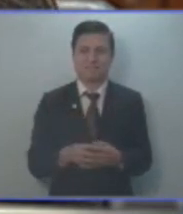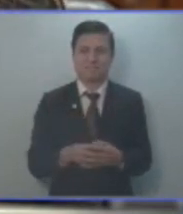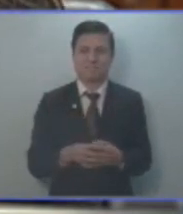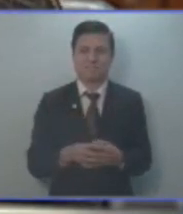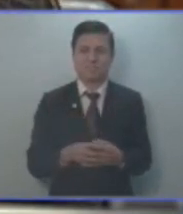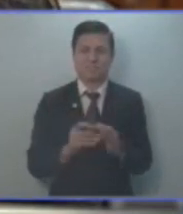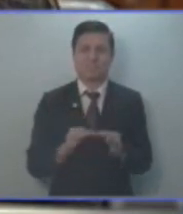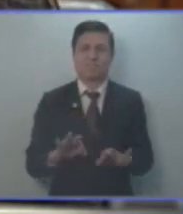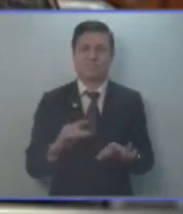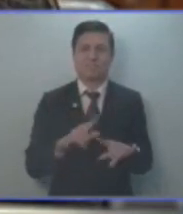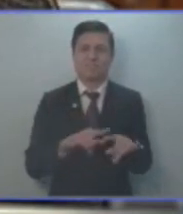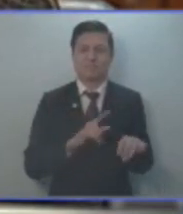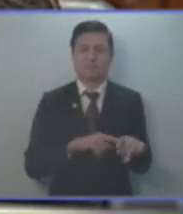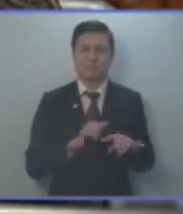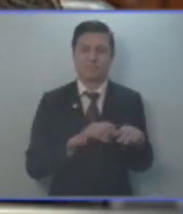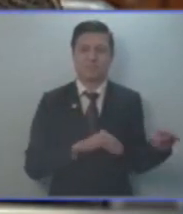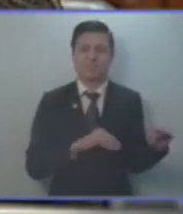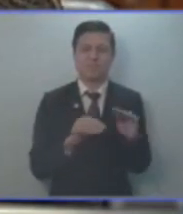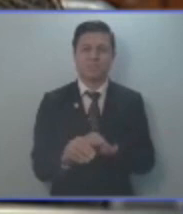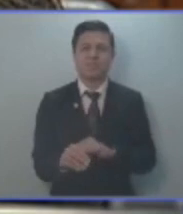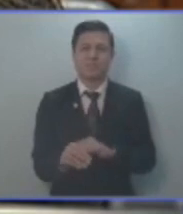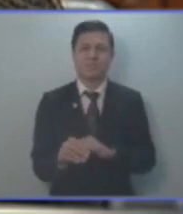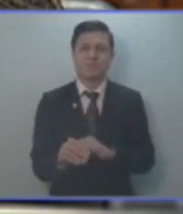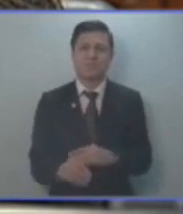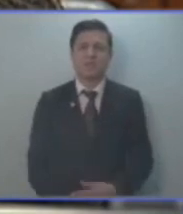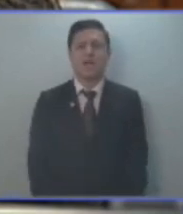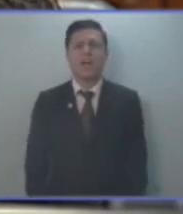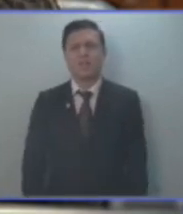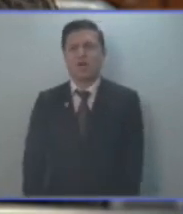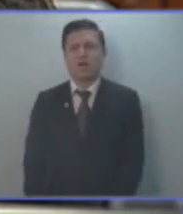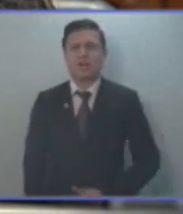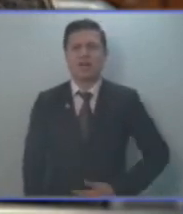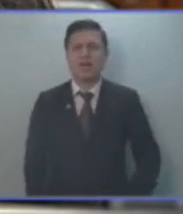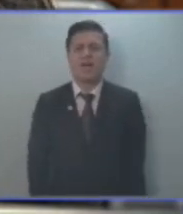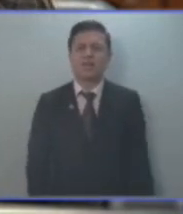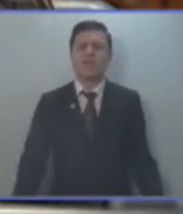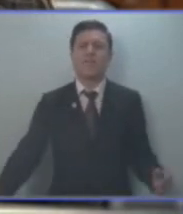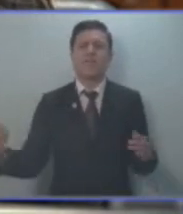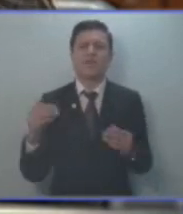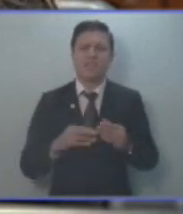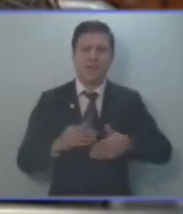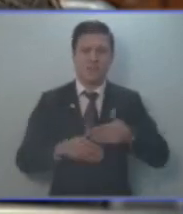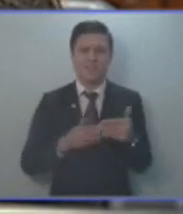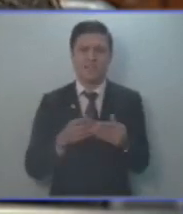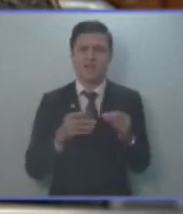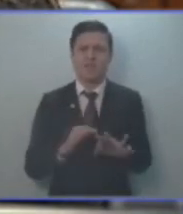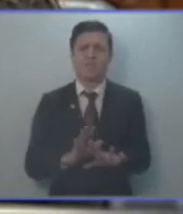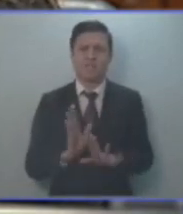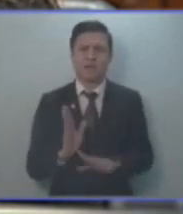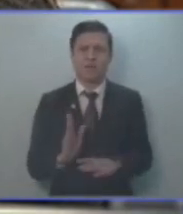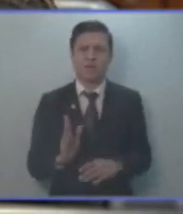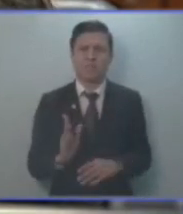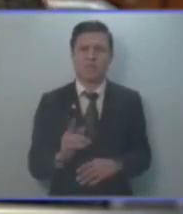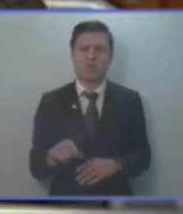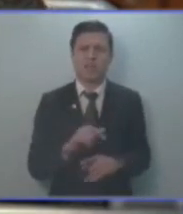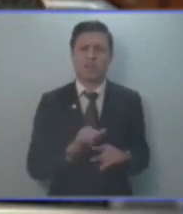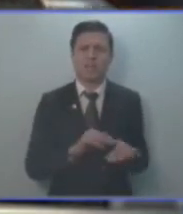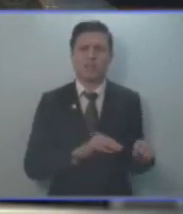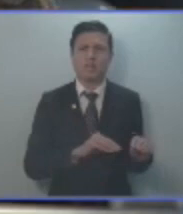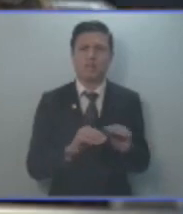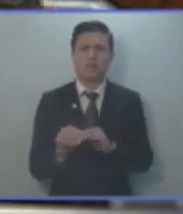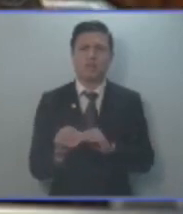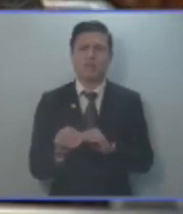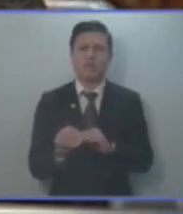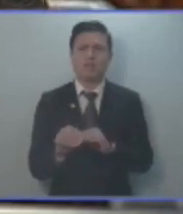bajando de categorías que antes nos ponían en posiciones de mucha